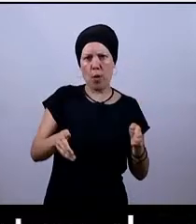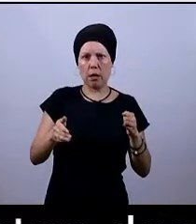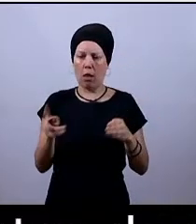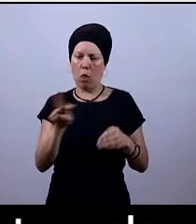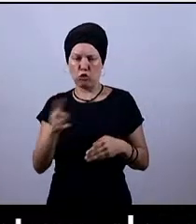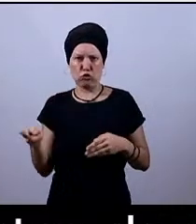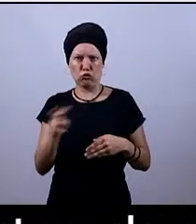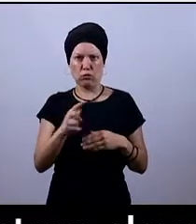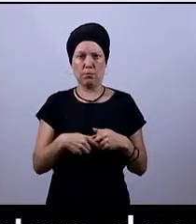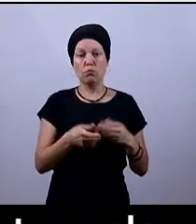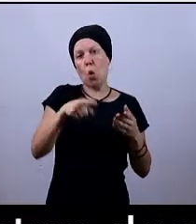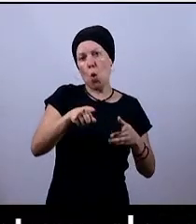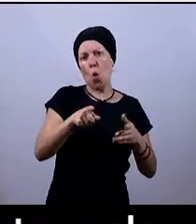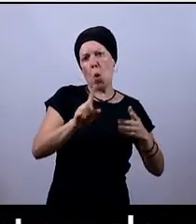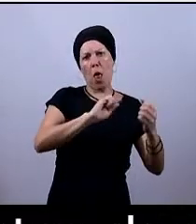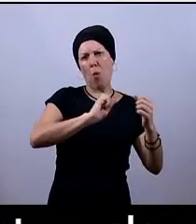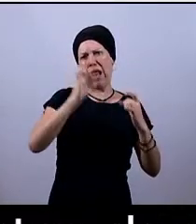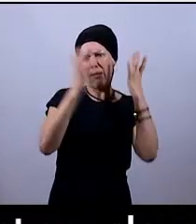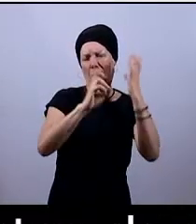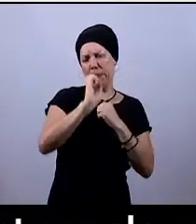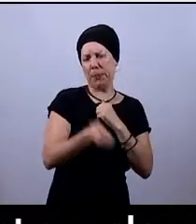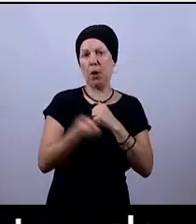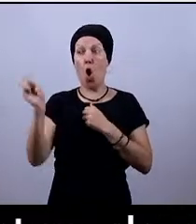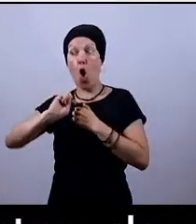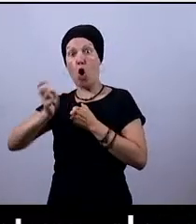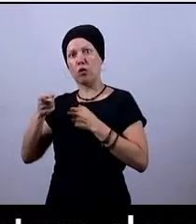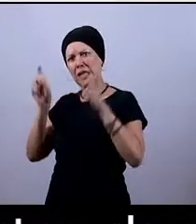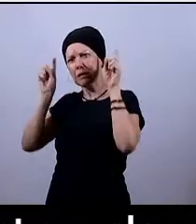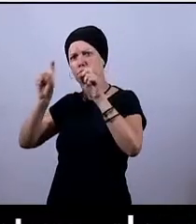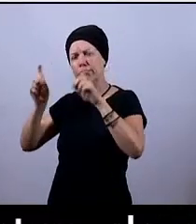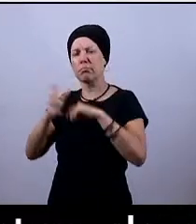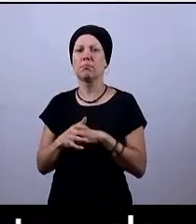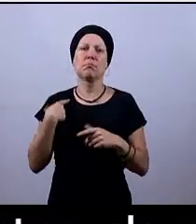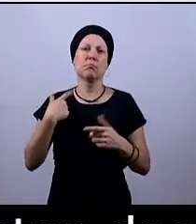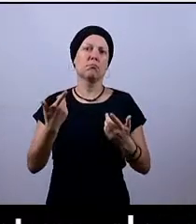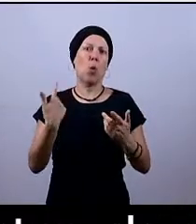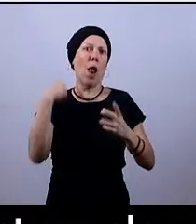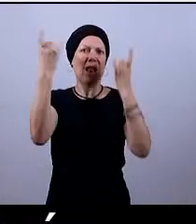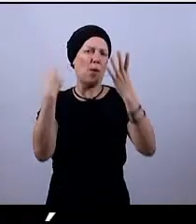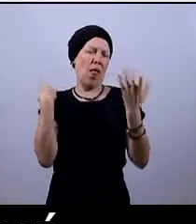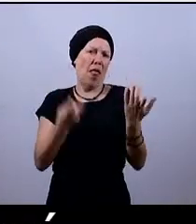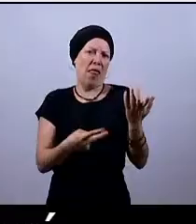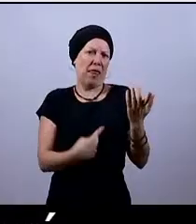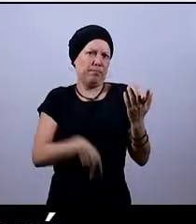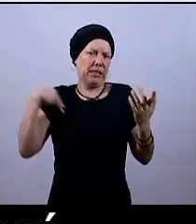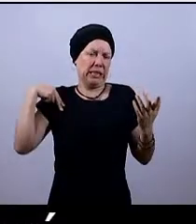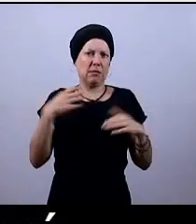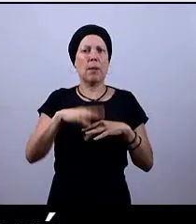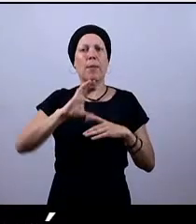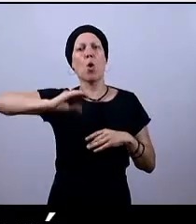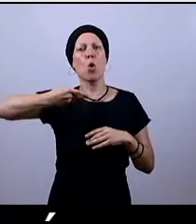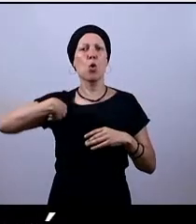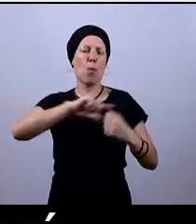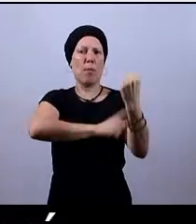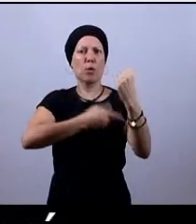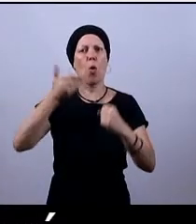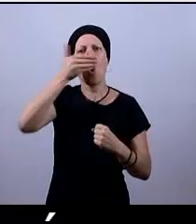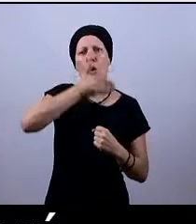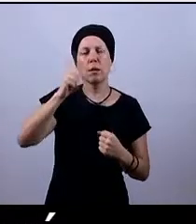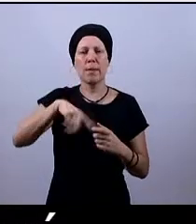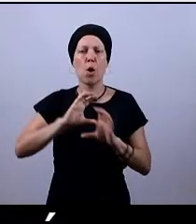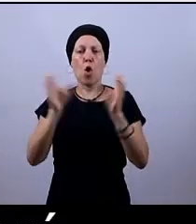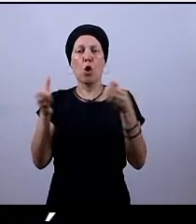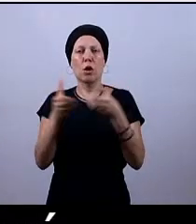y otra de enseñanza. Acogerá actividades para la población en general, clubes deportivos escolares y colectivos con